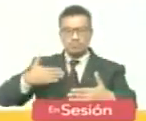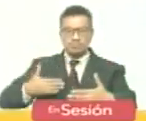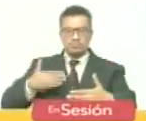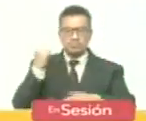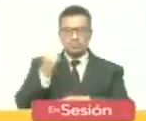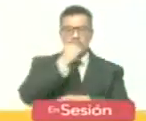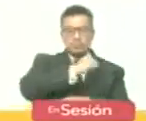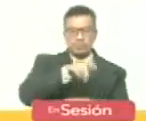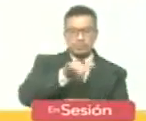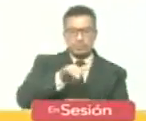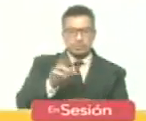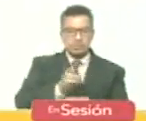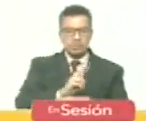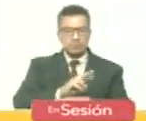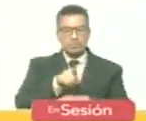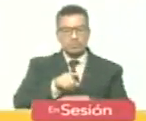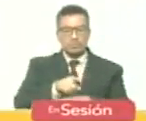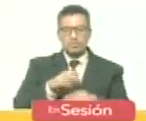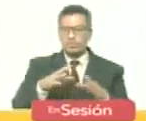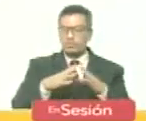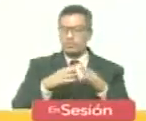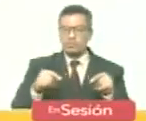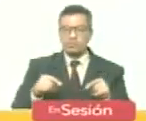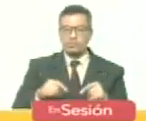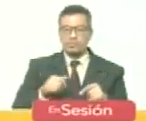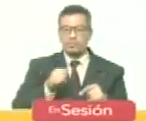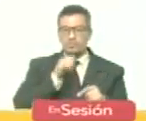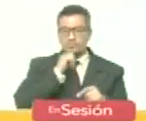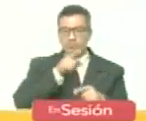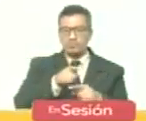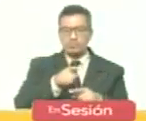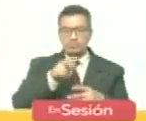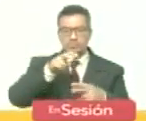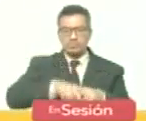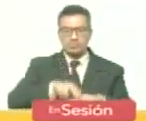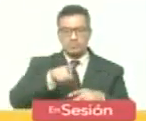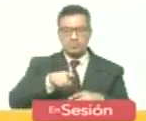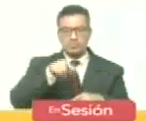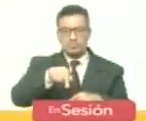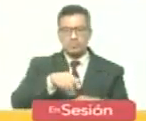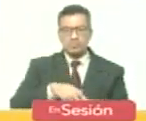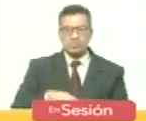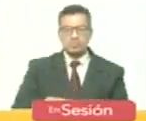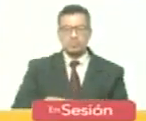asesinando en el acto a todos quienes nos encontrábamos allí.